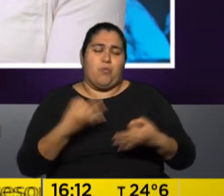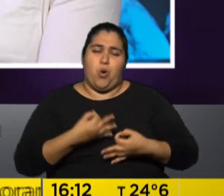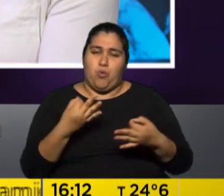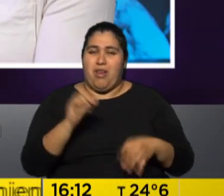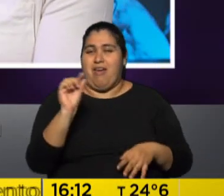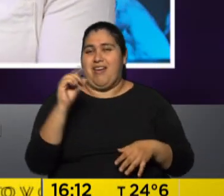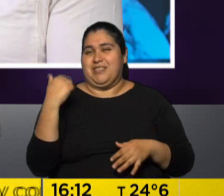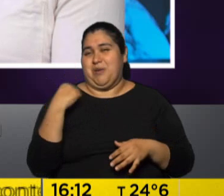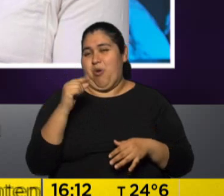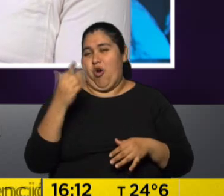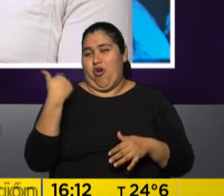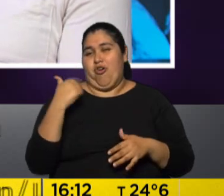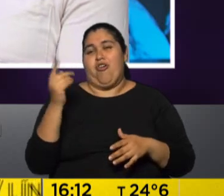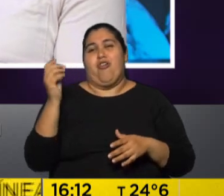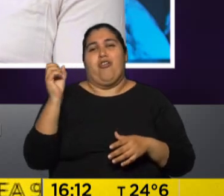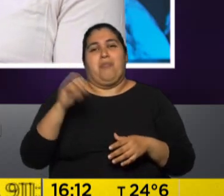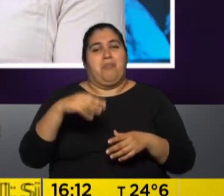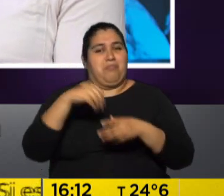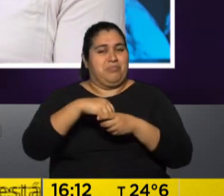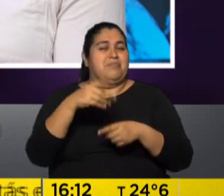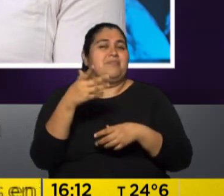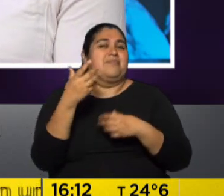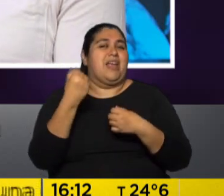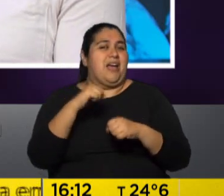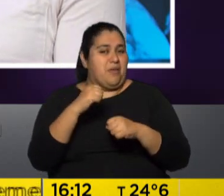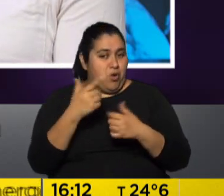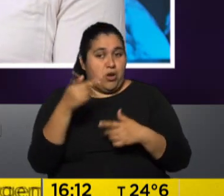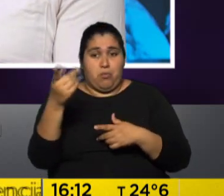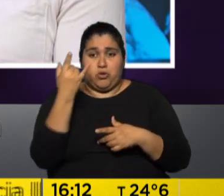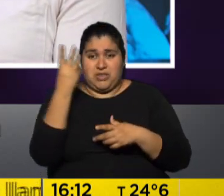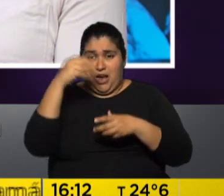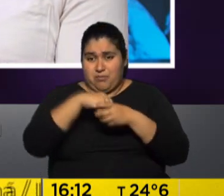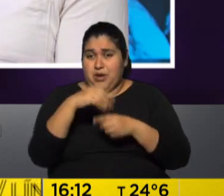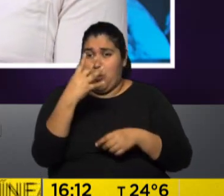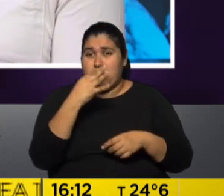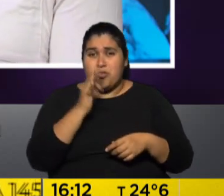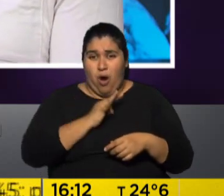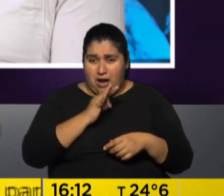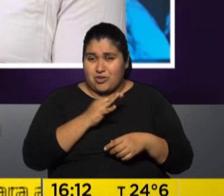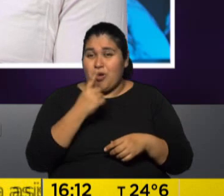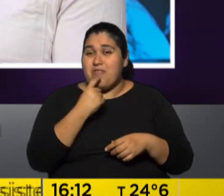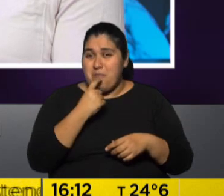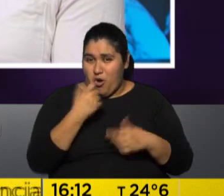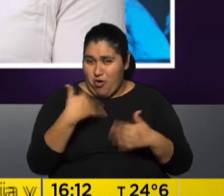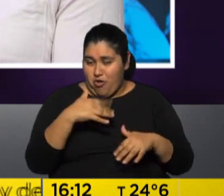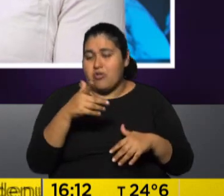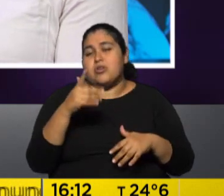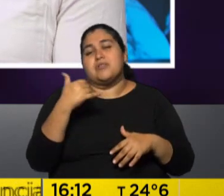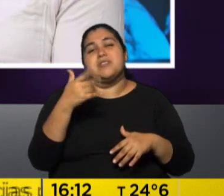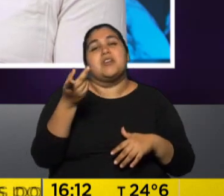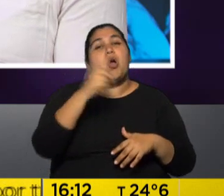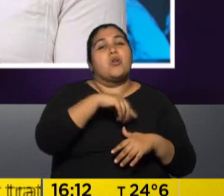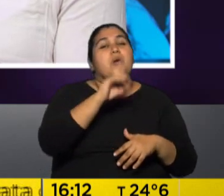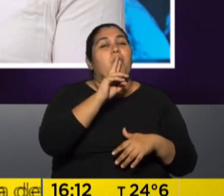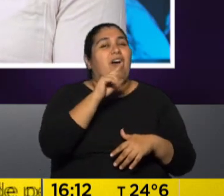hace poco, ¿sí? Llegué a este deporte. Bueno, pero en River ya estás hace 4 años. Sí, sí. Pero bueno, creo que por ahí hay mujeres, como decían